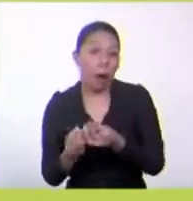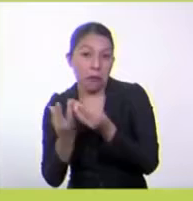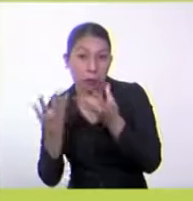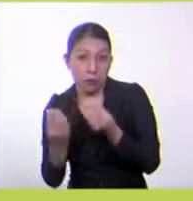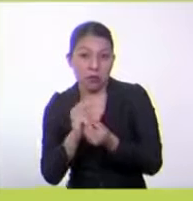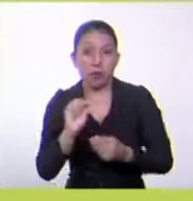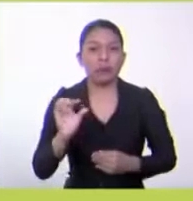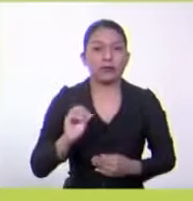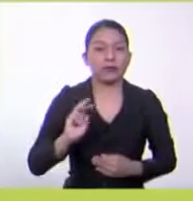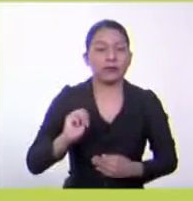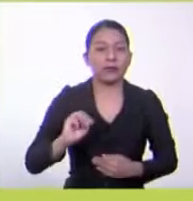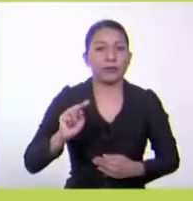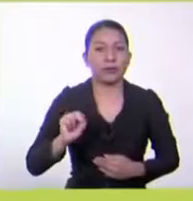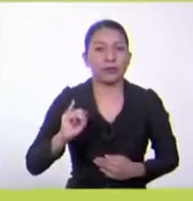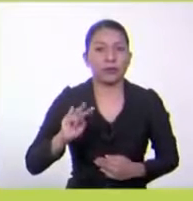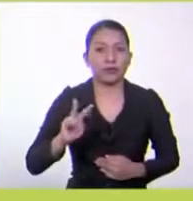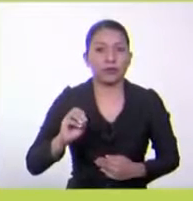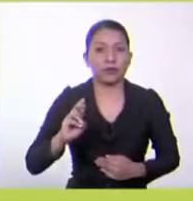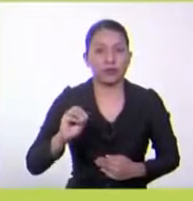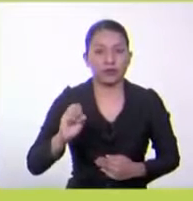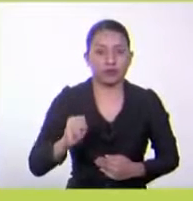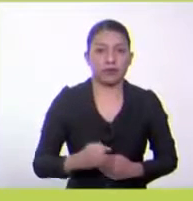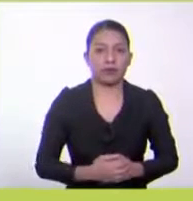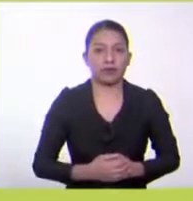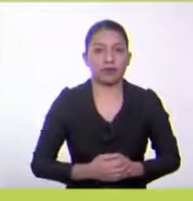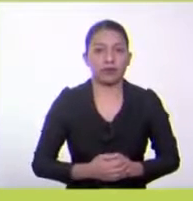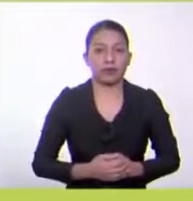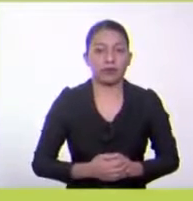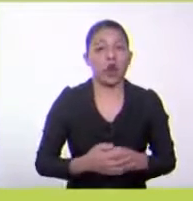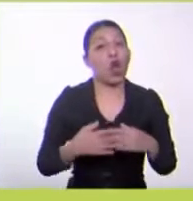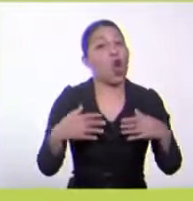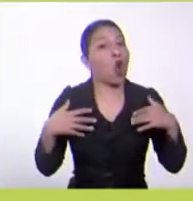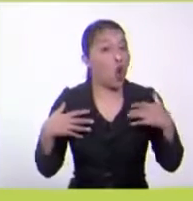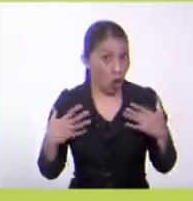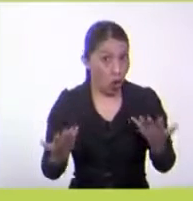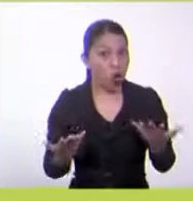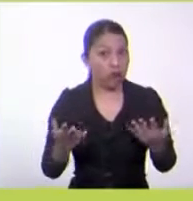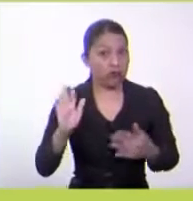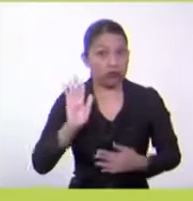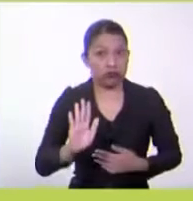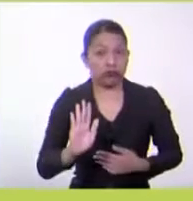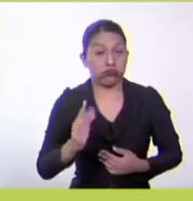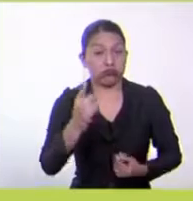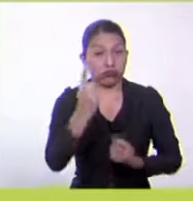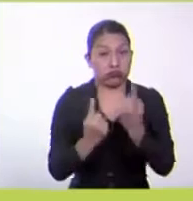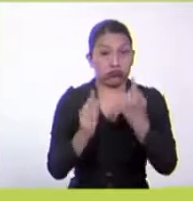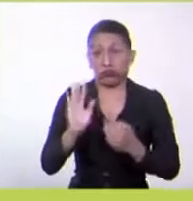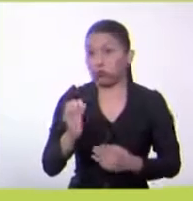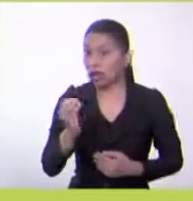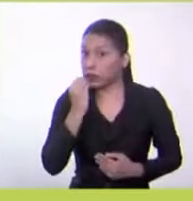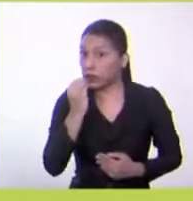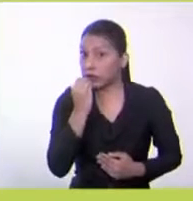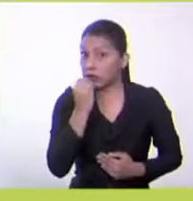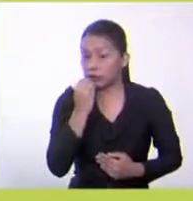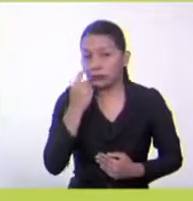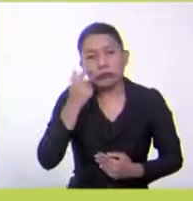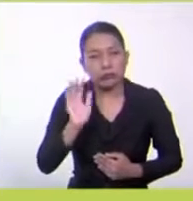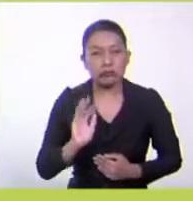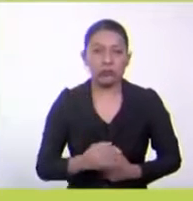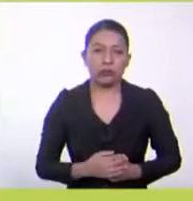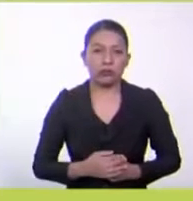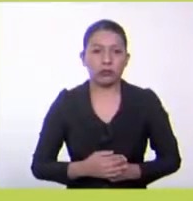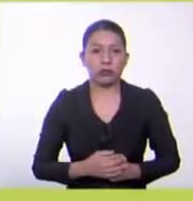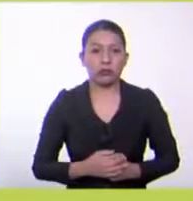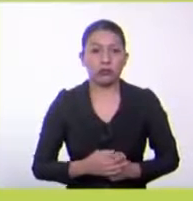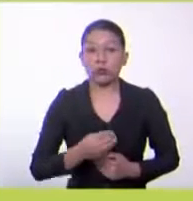se llaman omnívoros. También pueden llamarse por el tipo de organismo del cual se alimentan. Por ejemplo, si